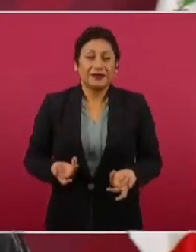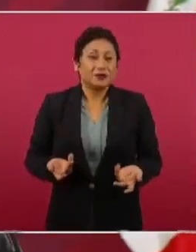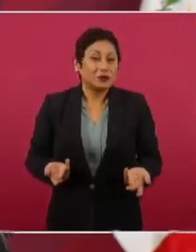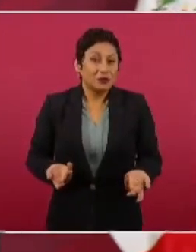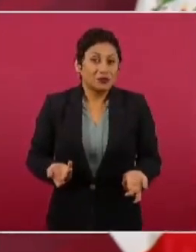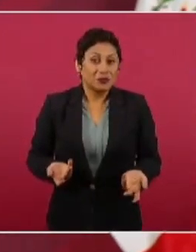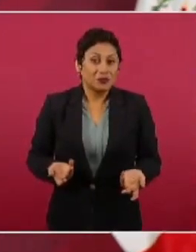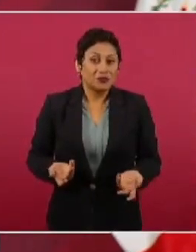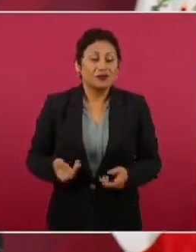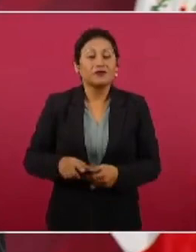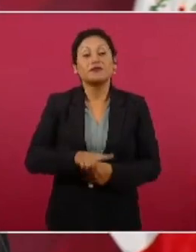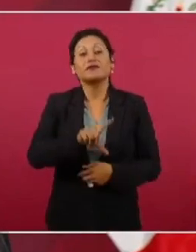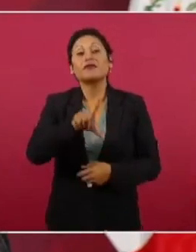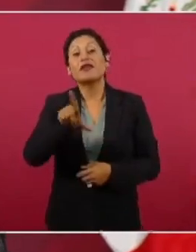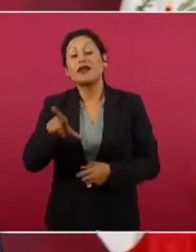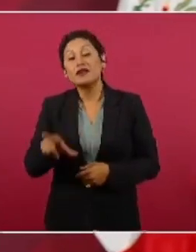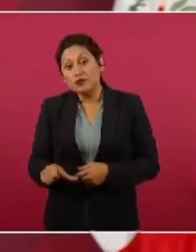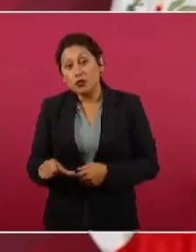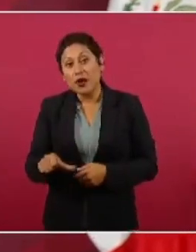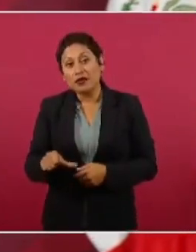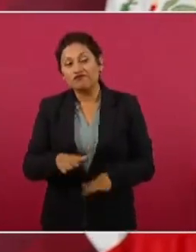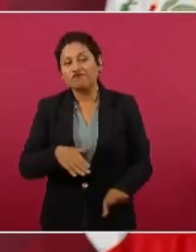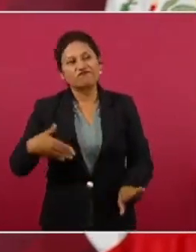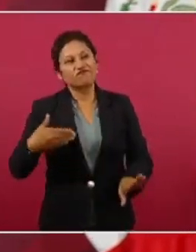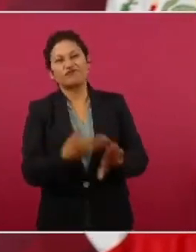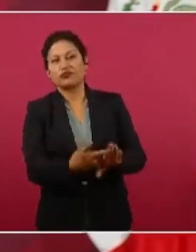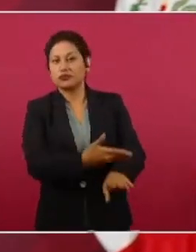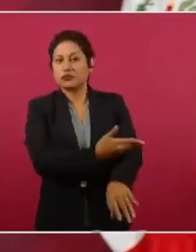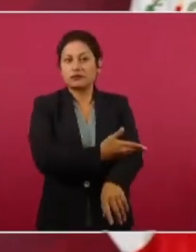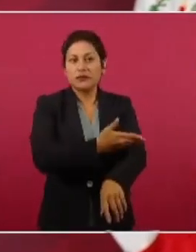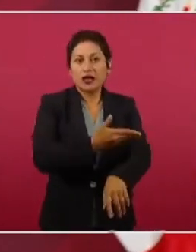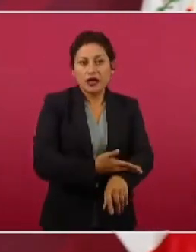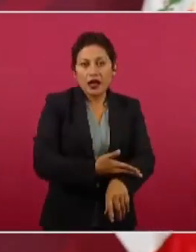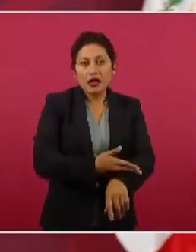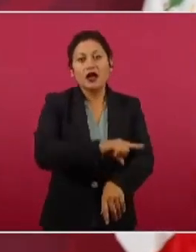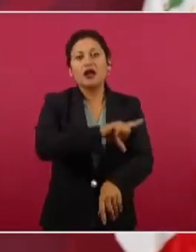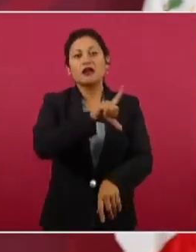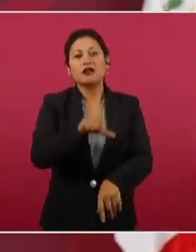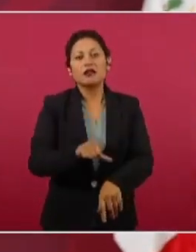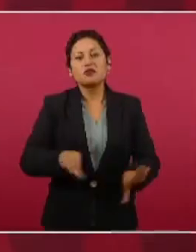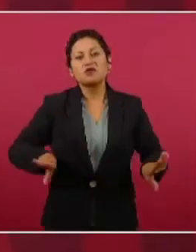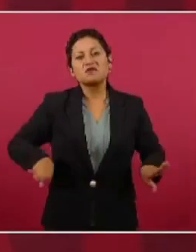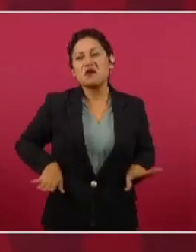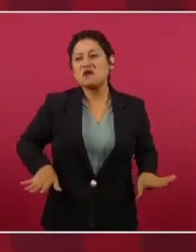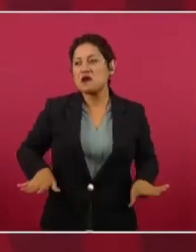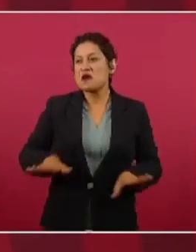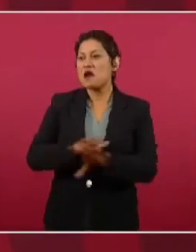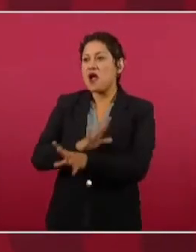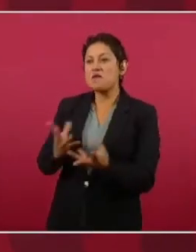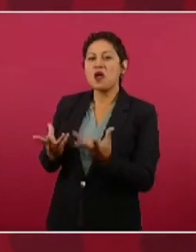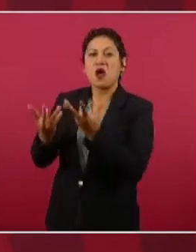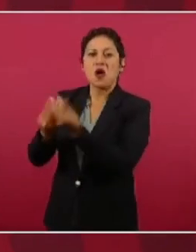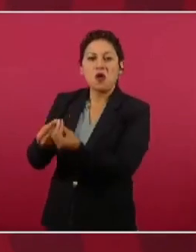se lanzaron contra Madero y luego se volvieron huertistas. Por eso